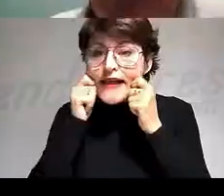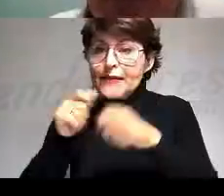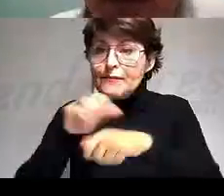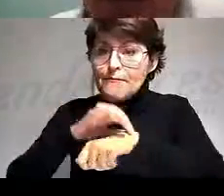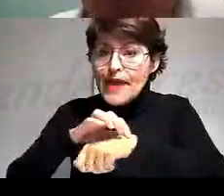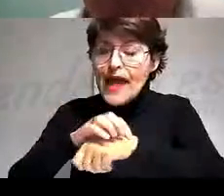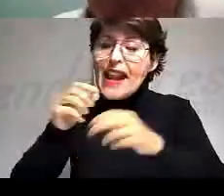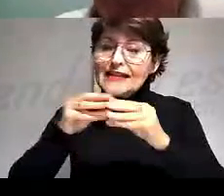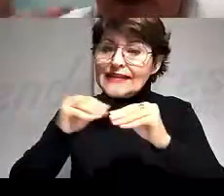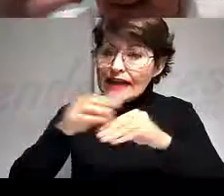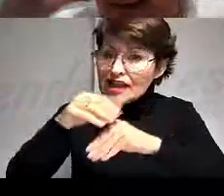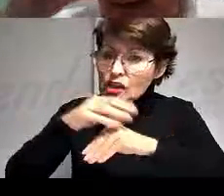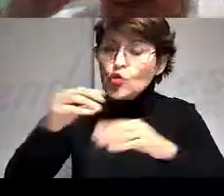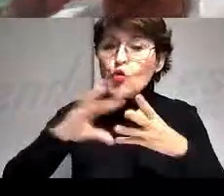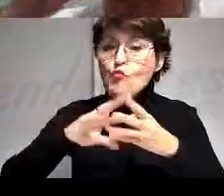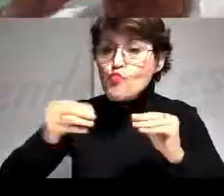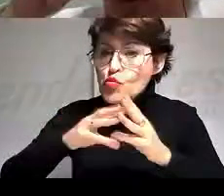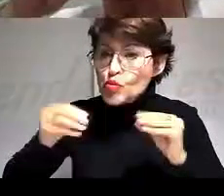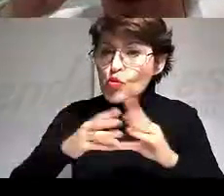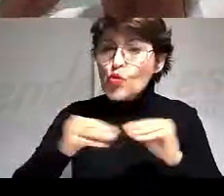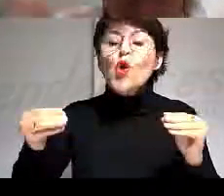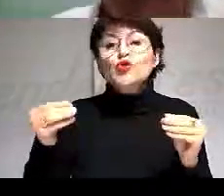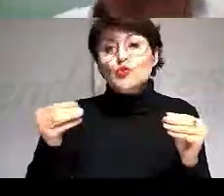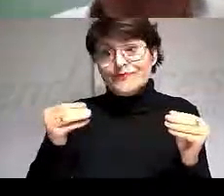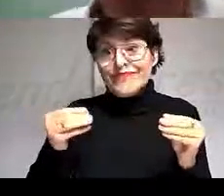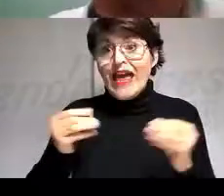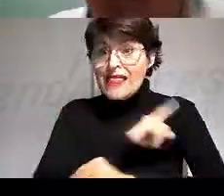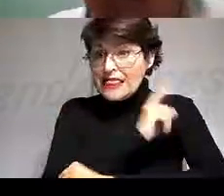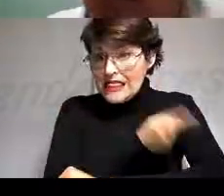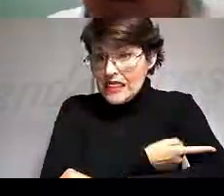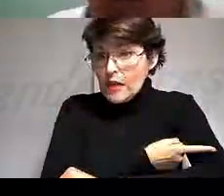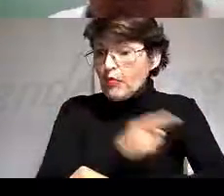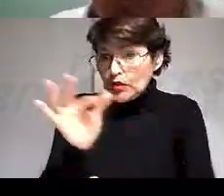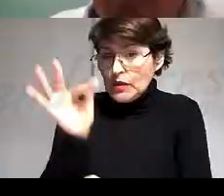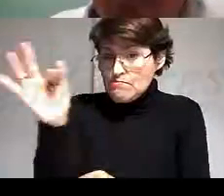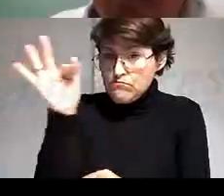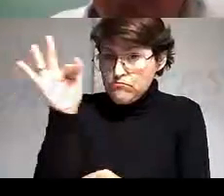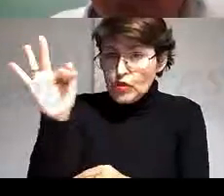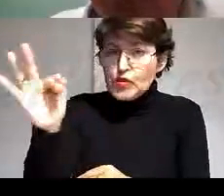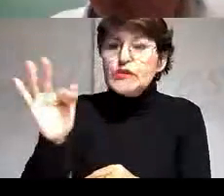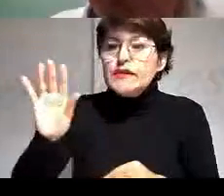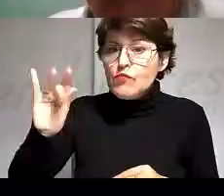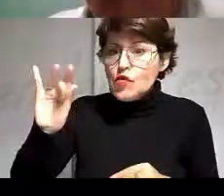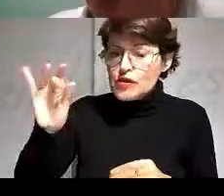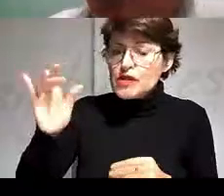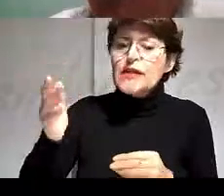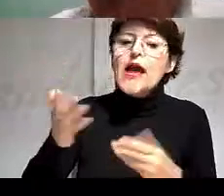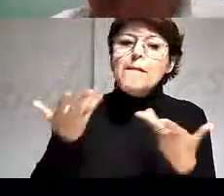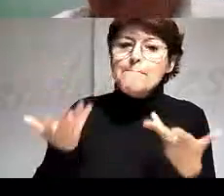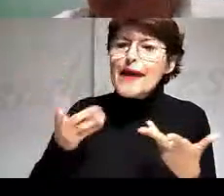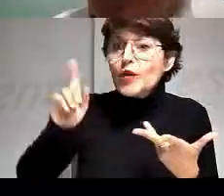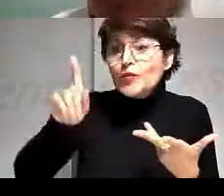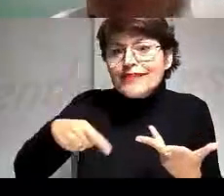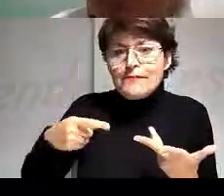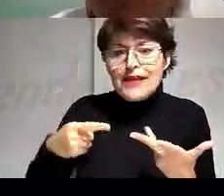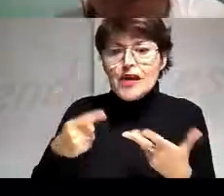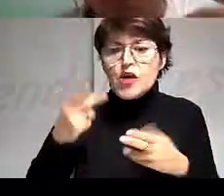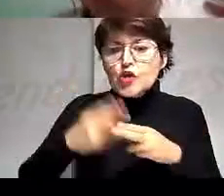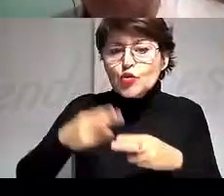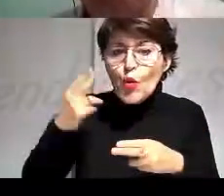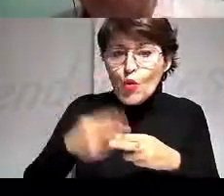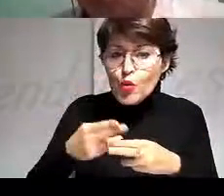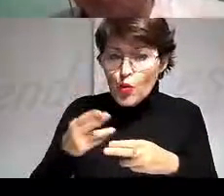el ejercicio, por más que sea absolutamente beneficioso y absolutamente recomendable, no deja de ser una agresión al cuerpo. Es